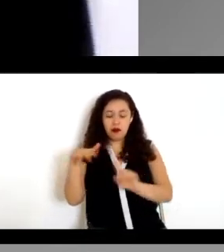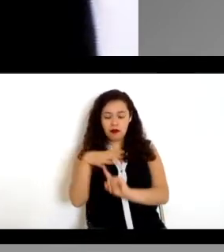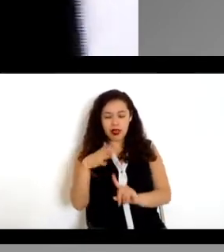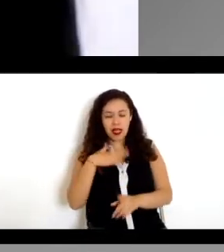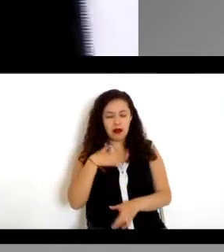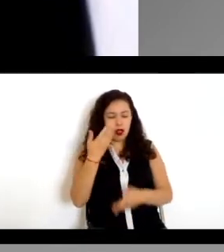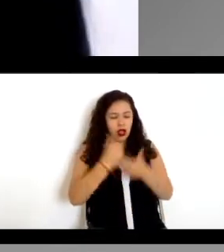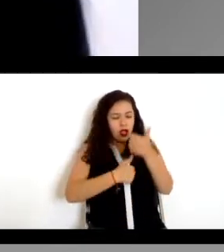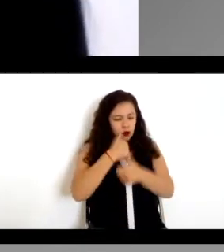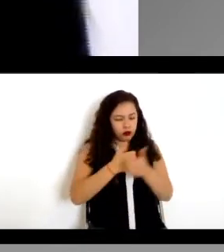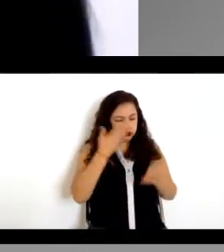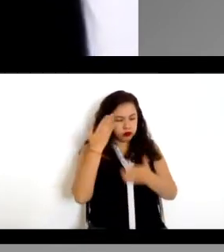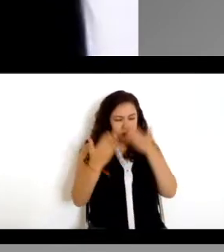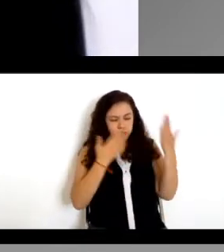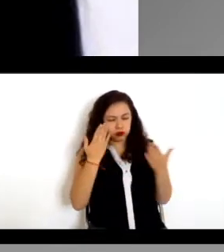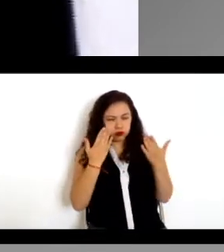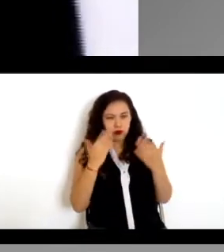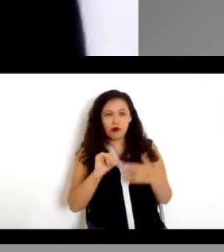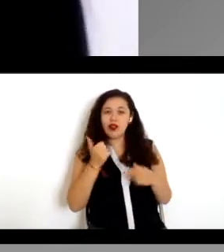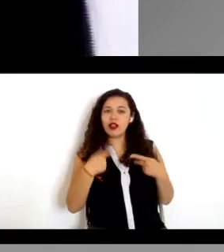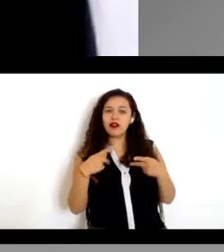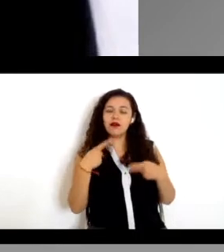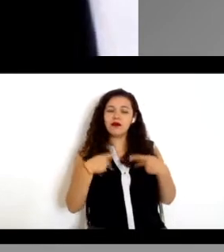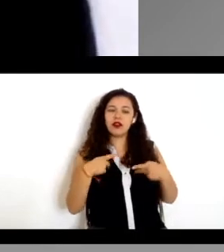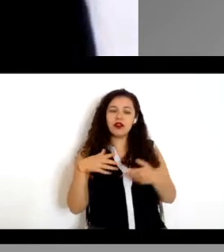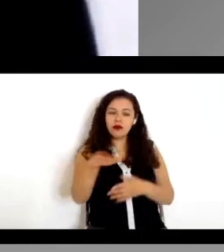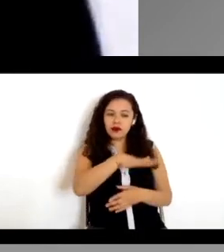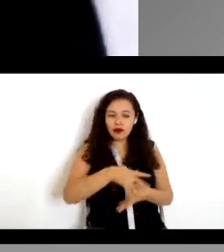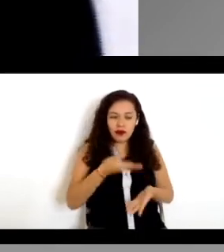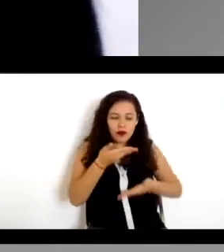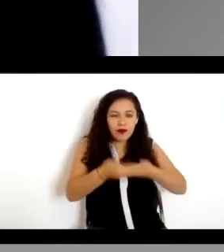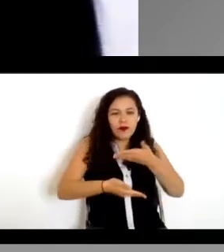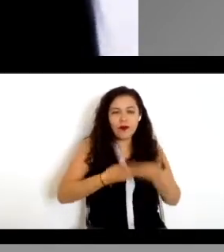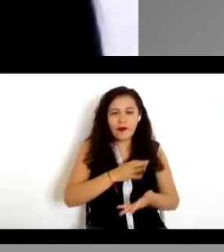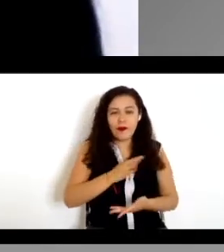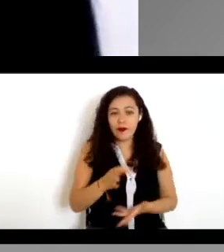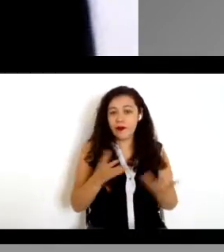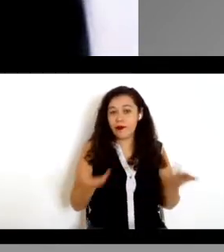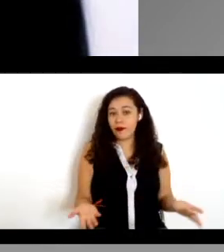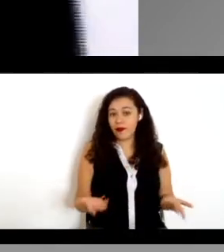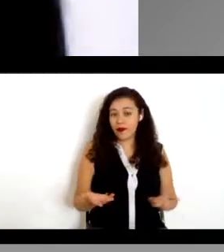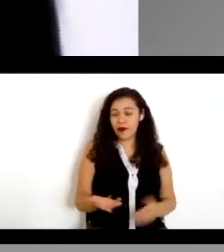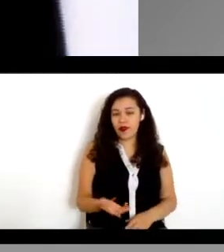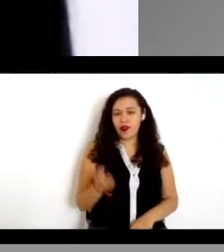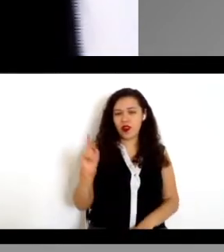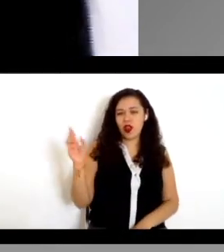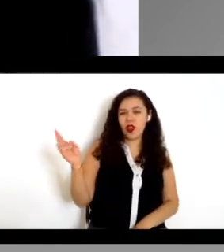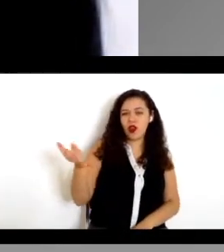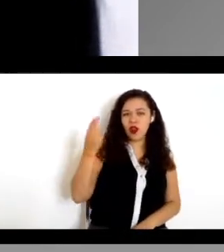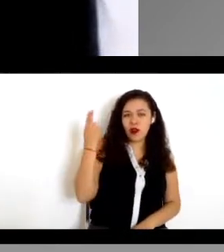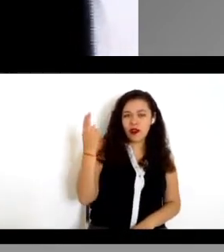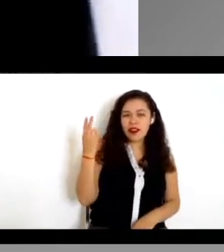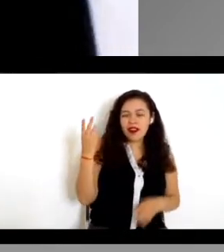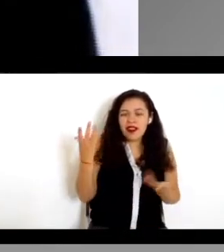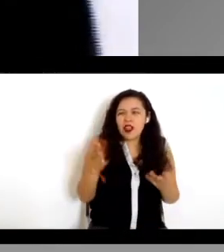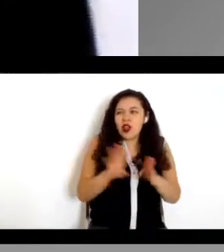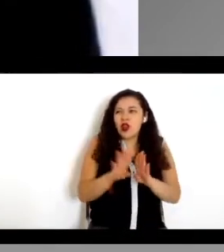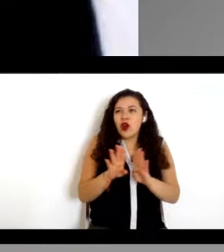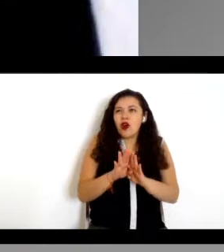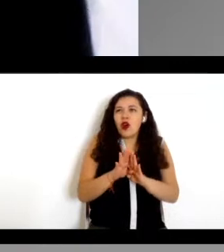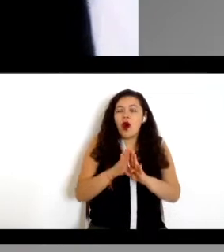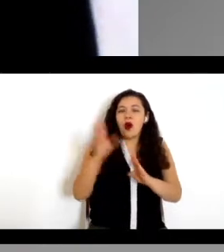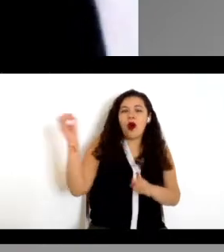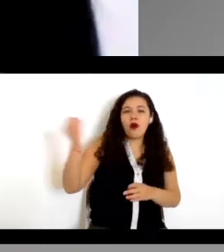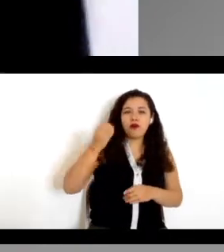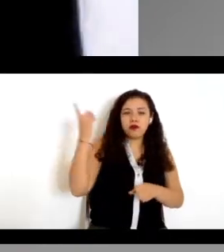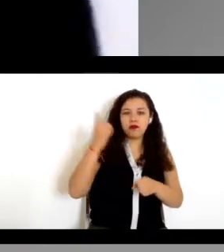al servicio de los demás. Entonces yo creo que la universidad es una puerta al mundo, es la